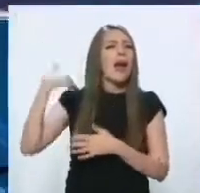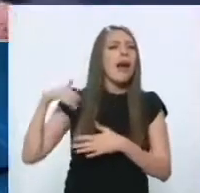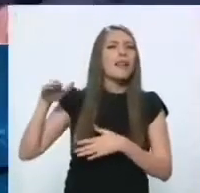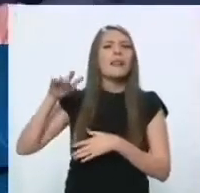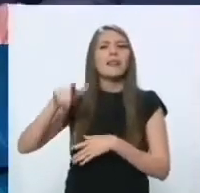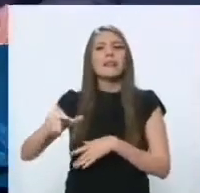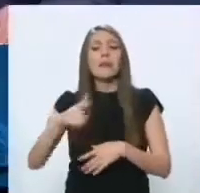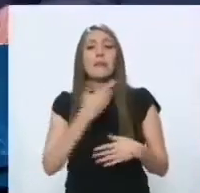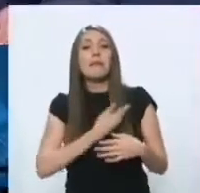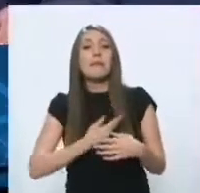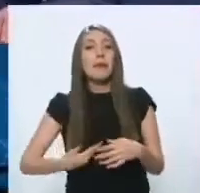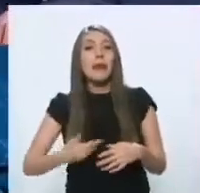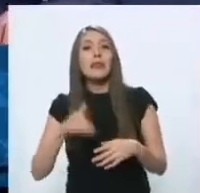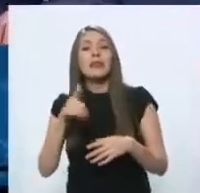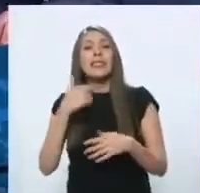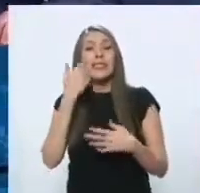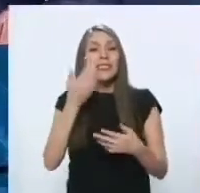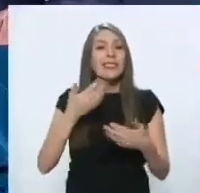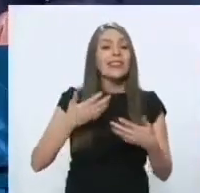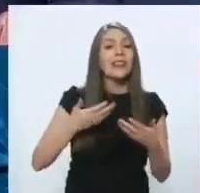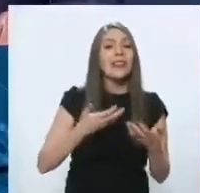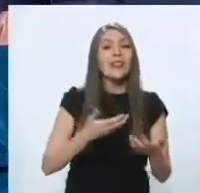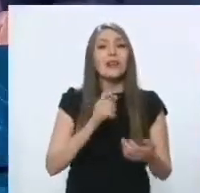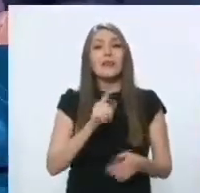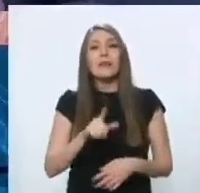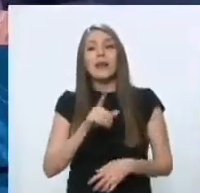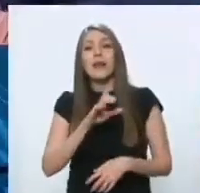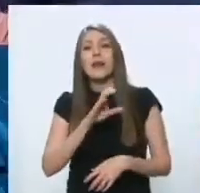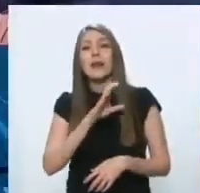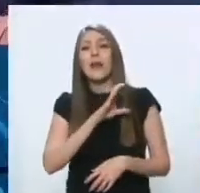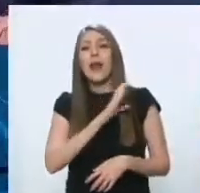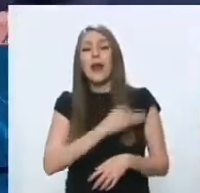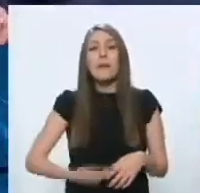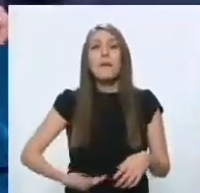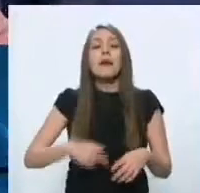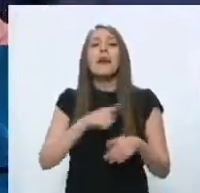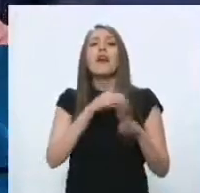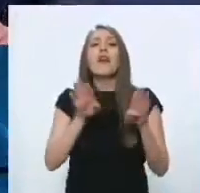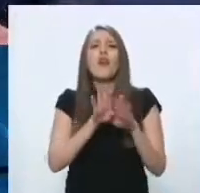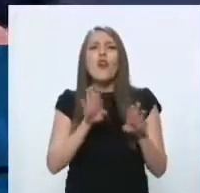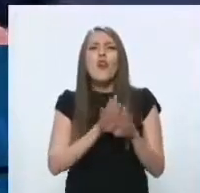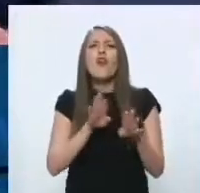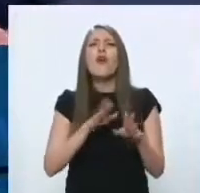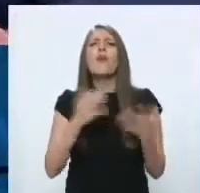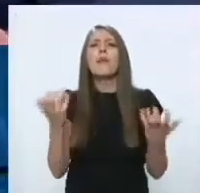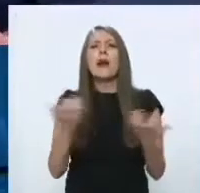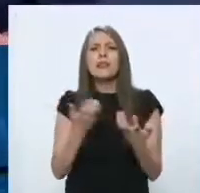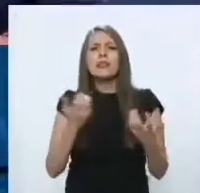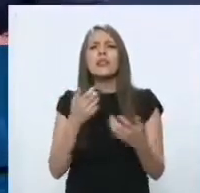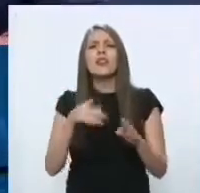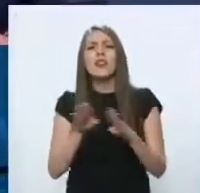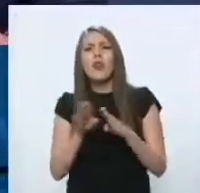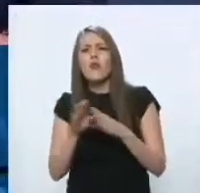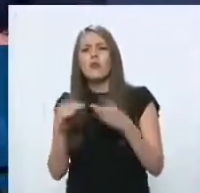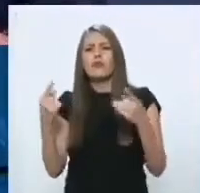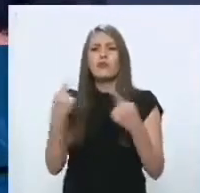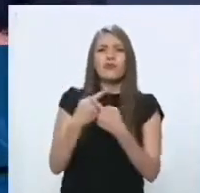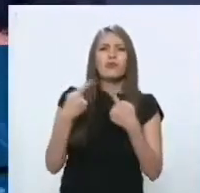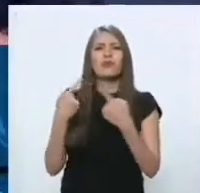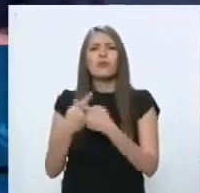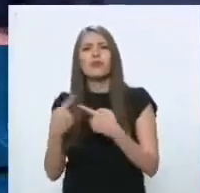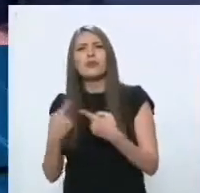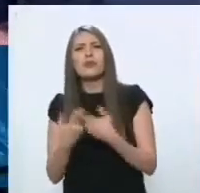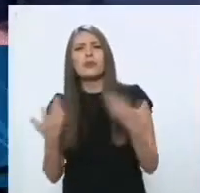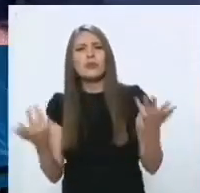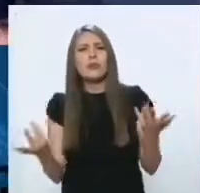resultados obtenidos hasta el día de hoy? Y este tema, este asunto sobre los contrapesos y la oposición. Sergio Aguayo, una oposición